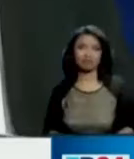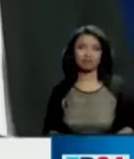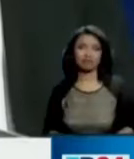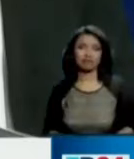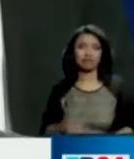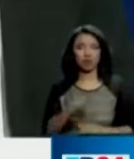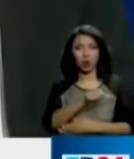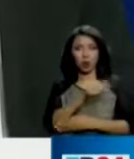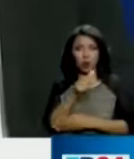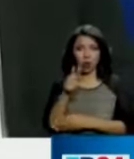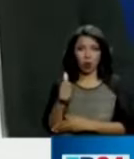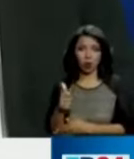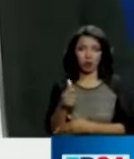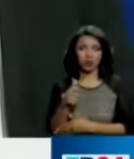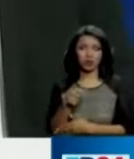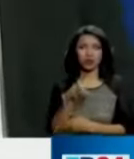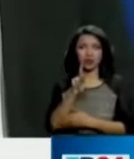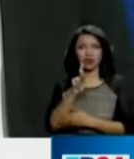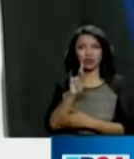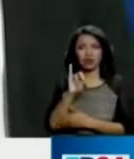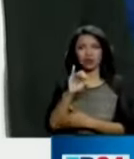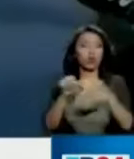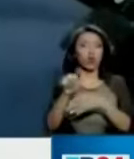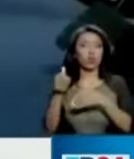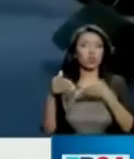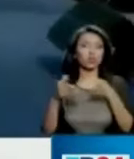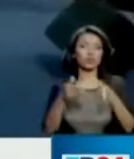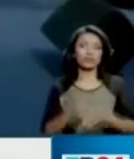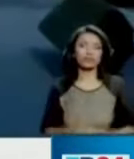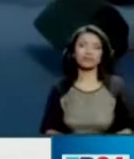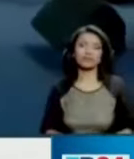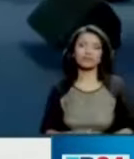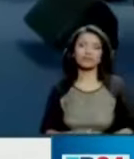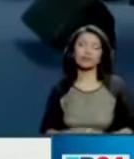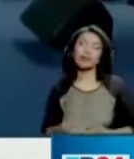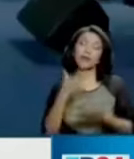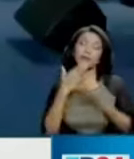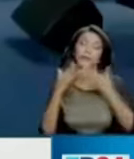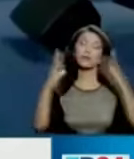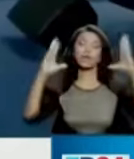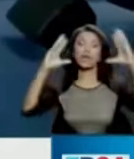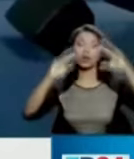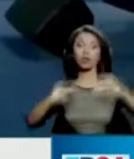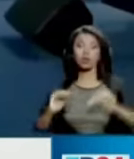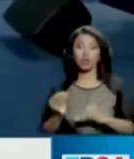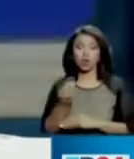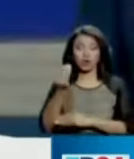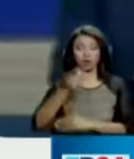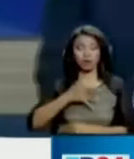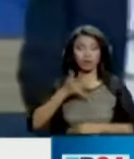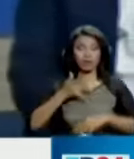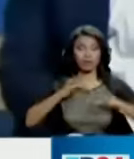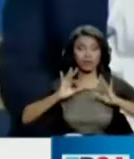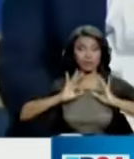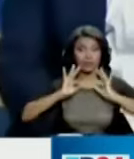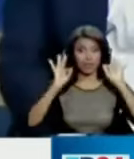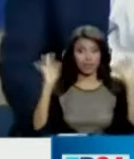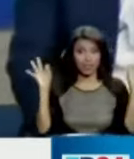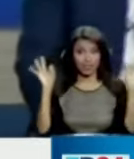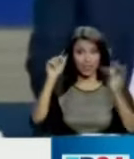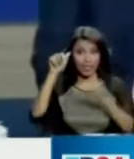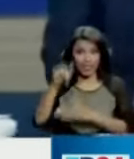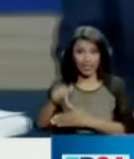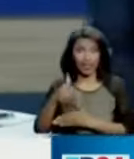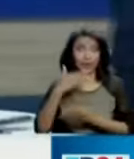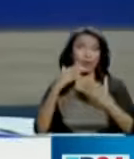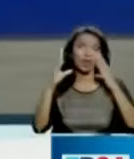la parte de ellos, al debate, lo cual naturalmente ayuda a seguir despertando conciencia, ayuda a